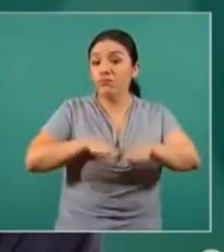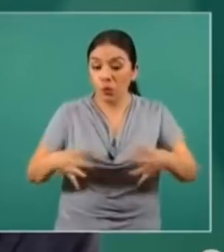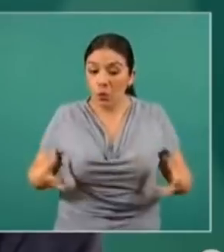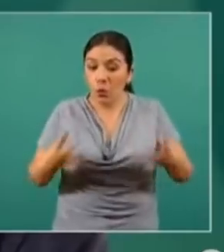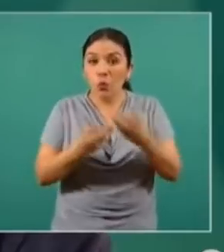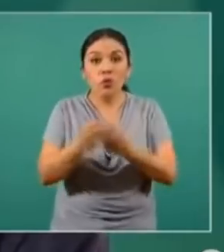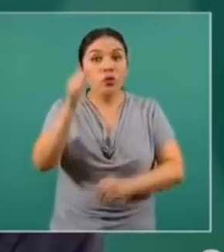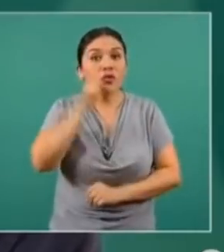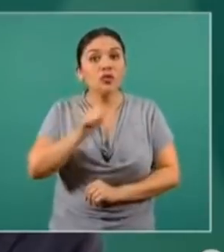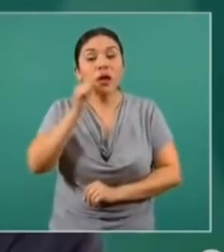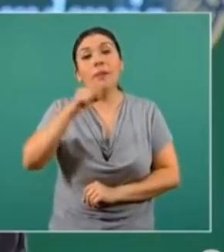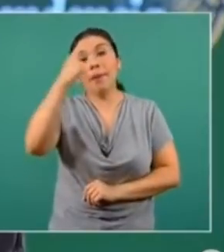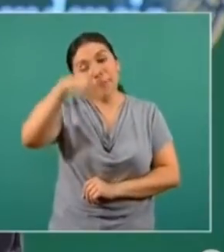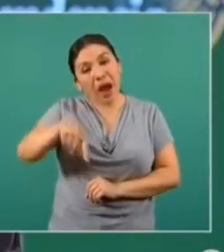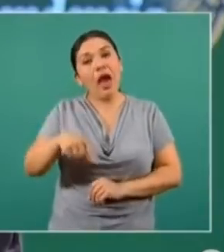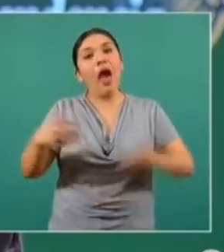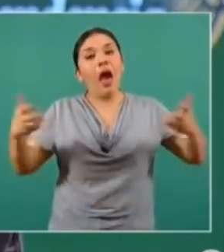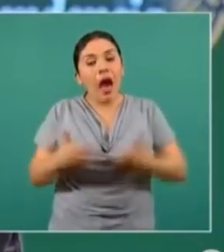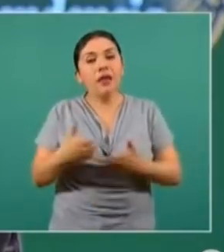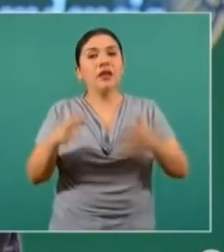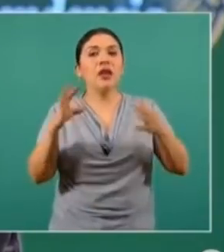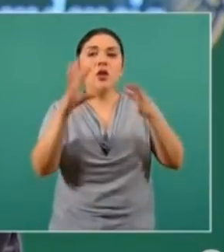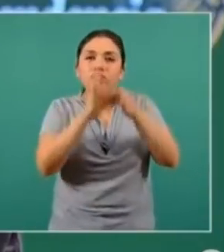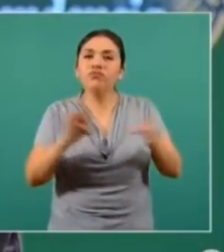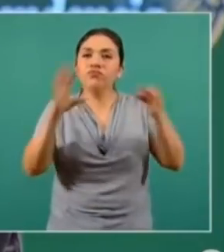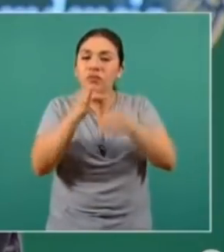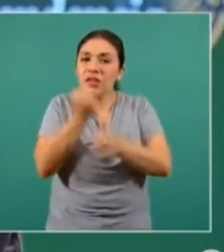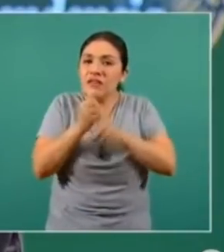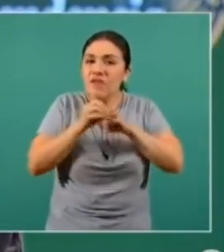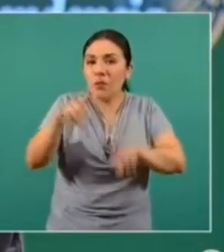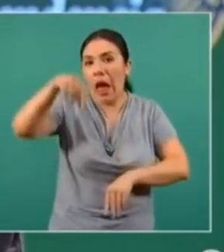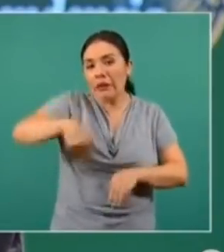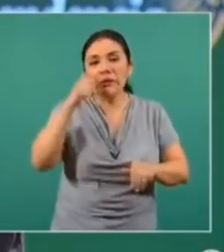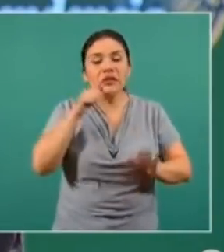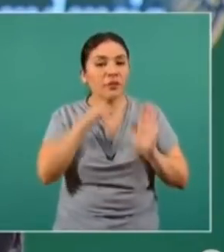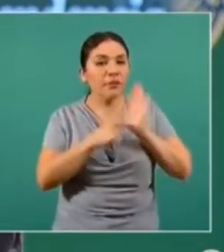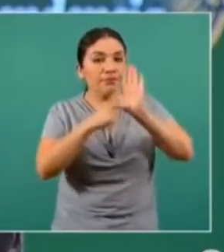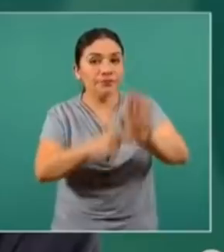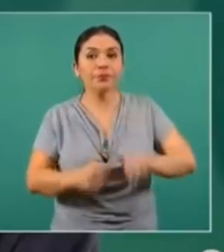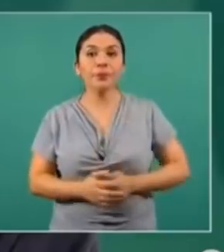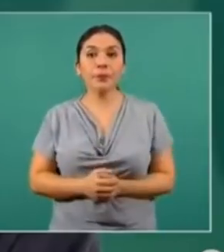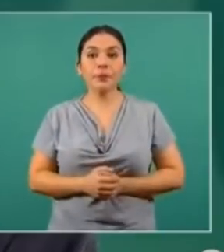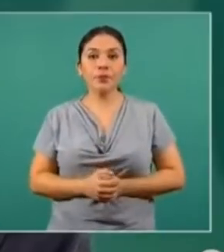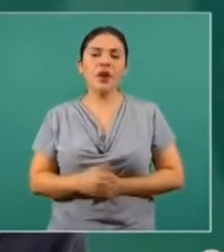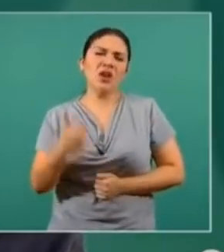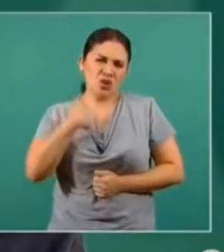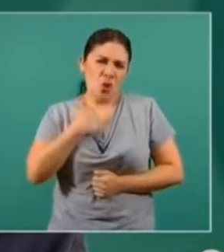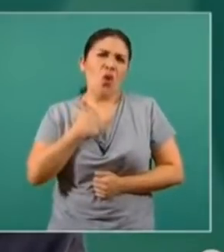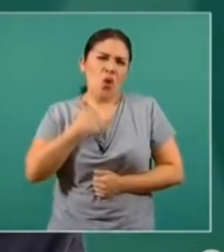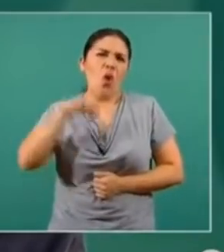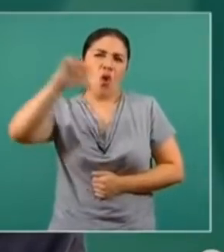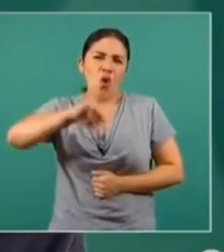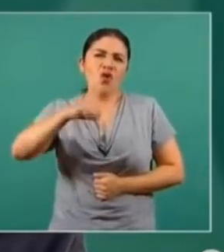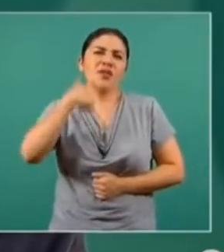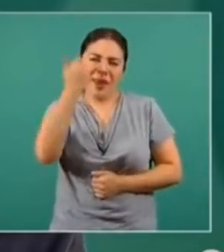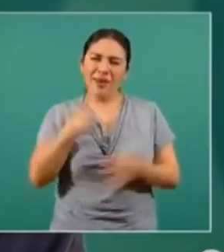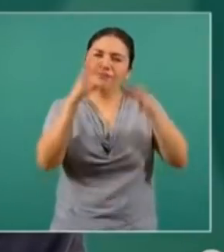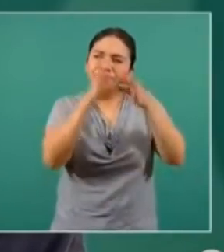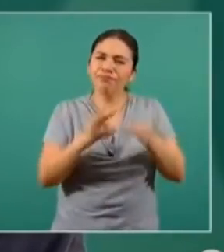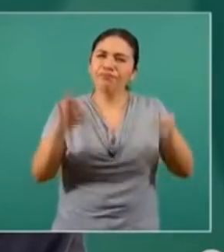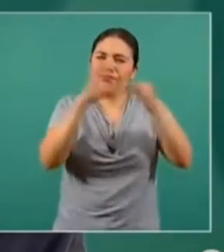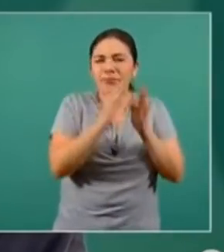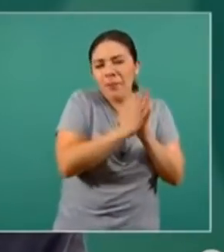trabajamos para integrar la información que aquí comentamos. He querido hacer esta